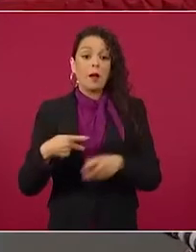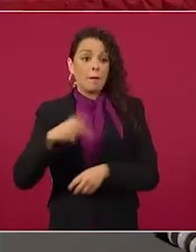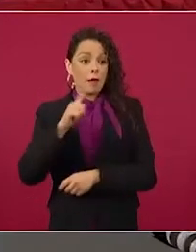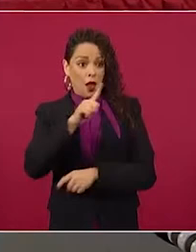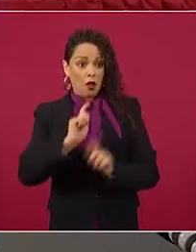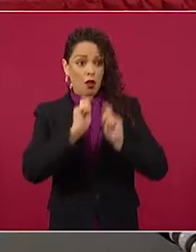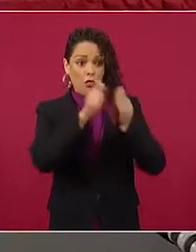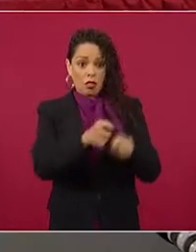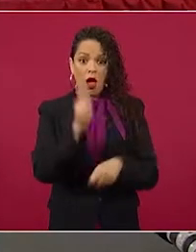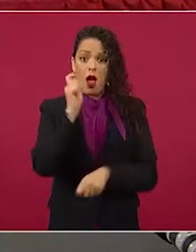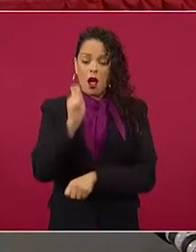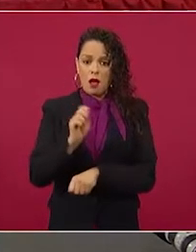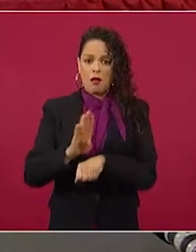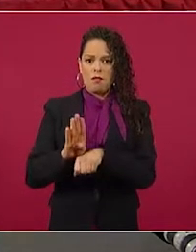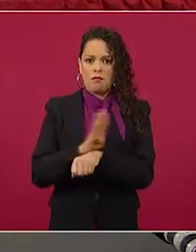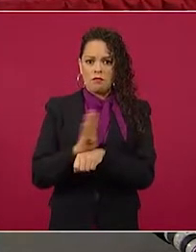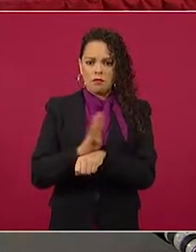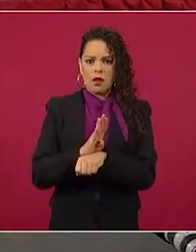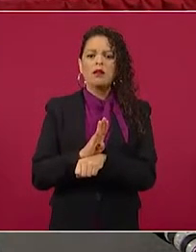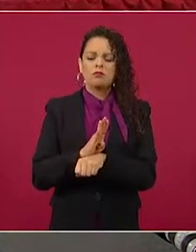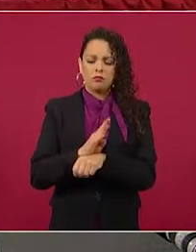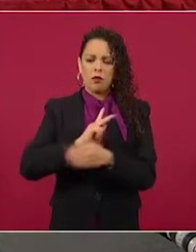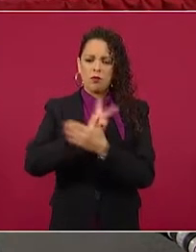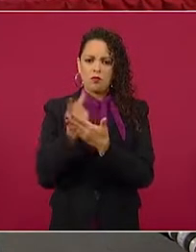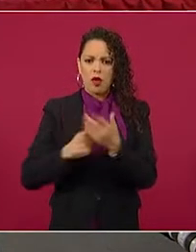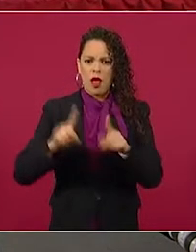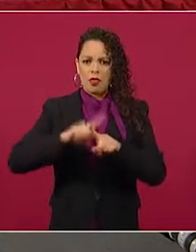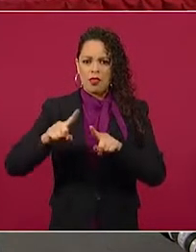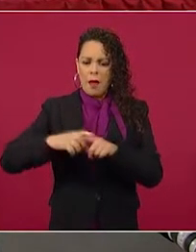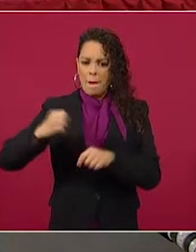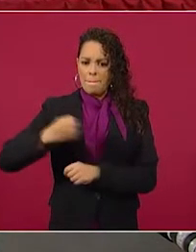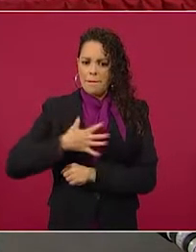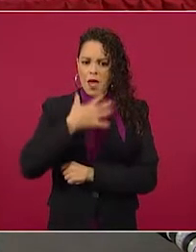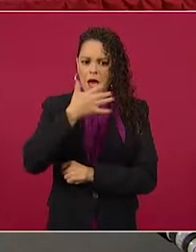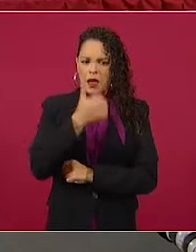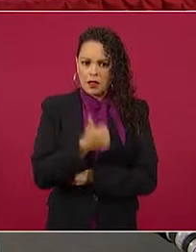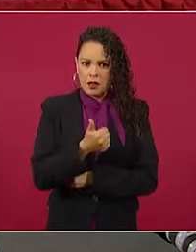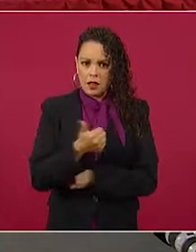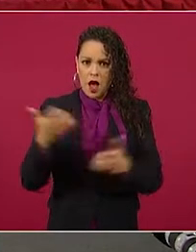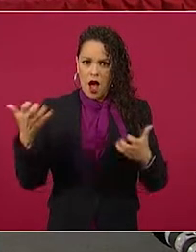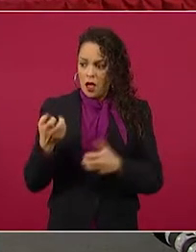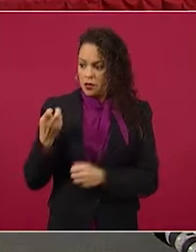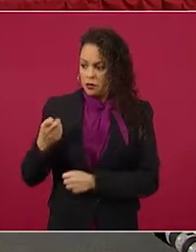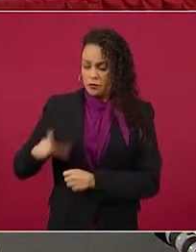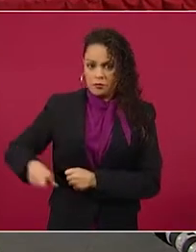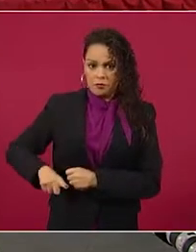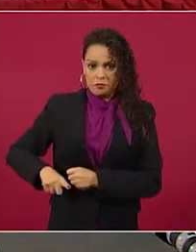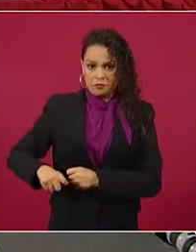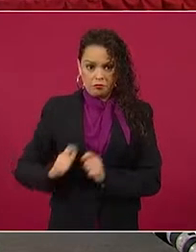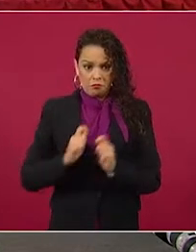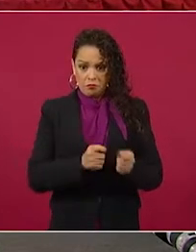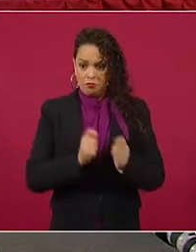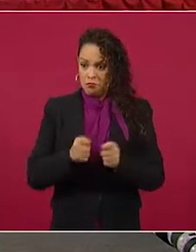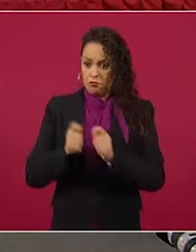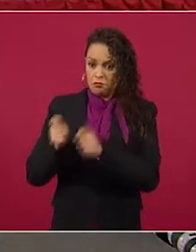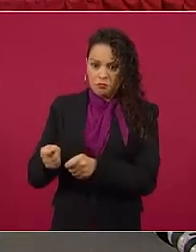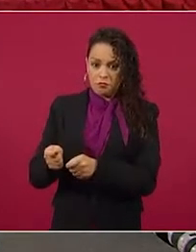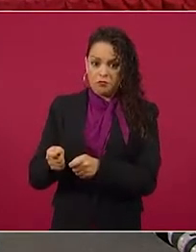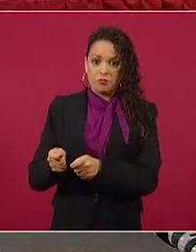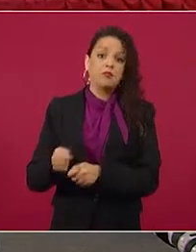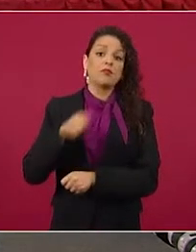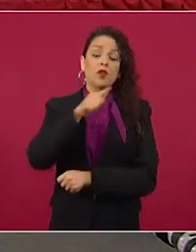bienestar que impulsa este gobierno. Cuando se recurre a la mentira, es porque no se tienen